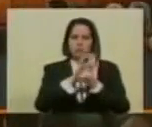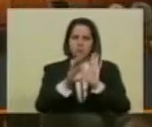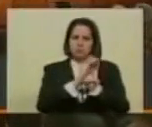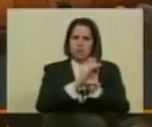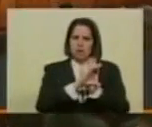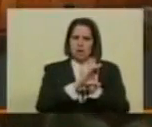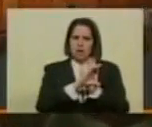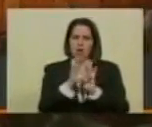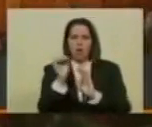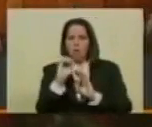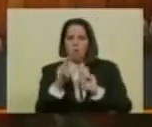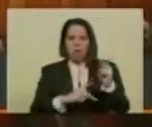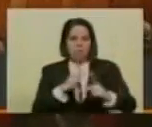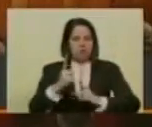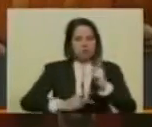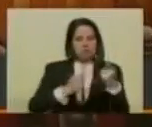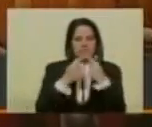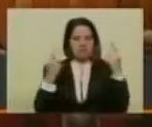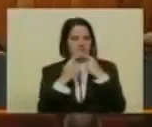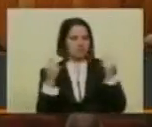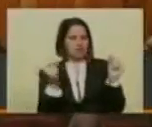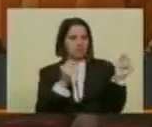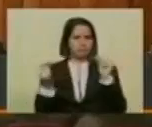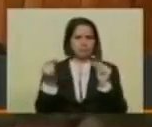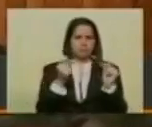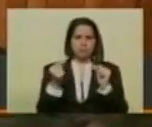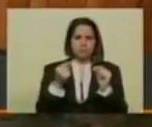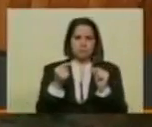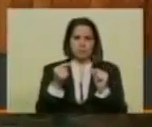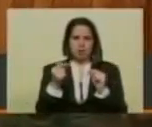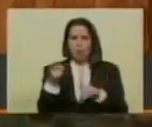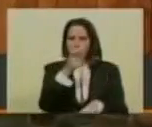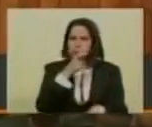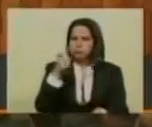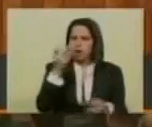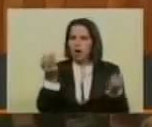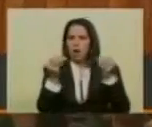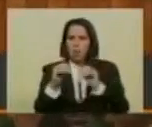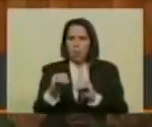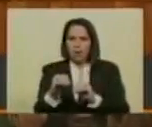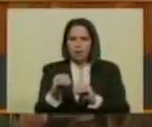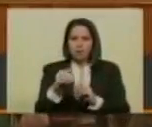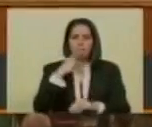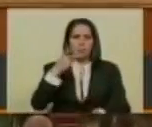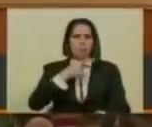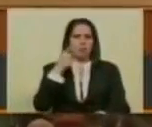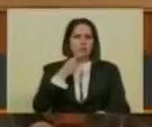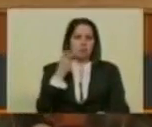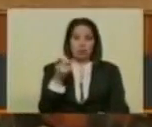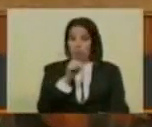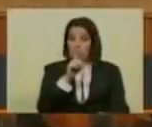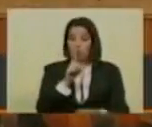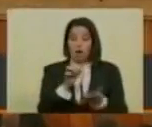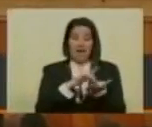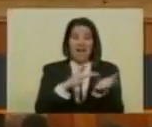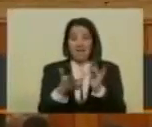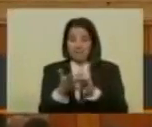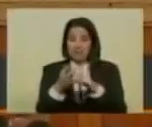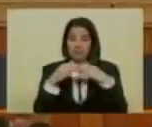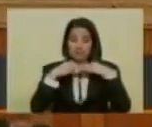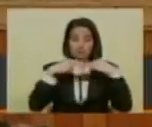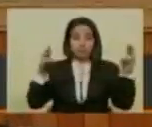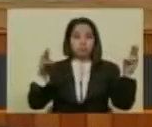al procesamiento de las diferencias, no a la búsqueda de un acuerdo político, no. Abril abrió sus